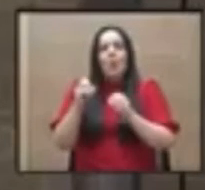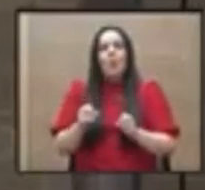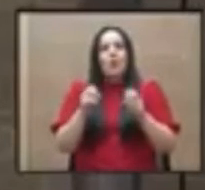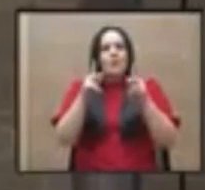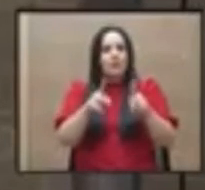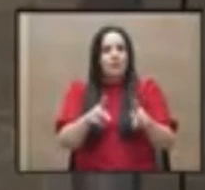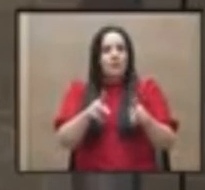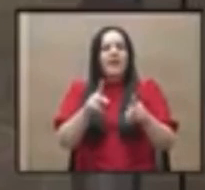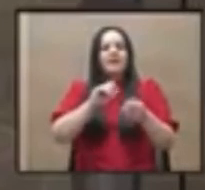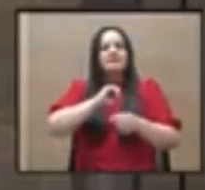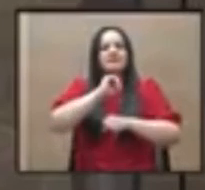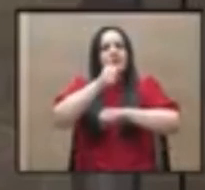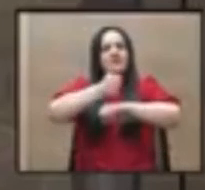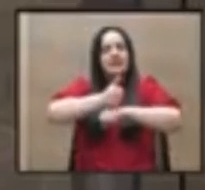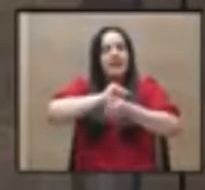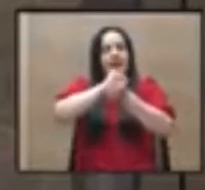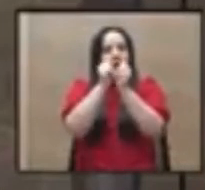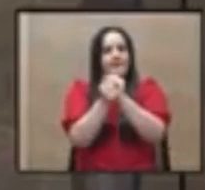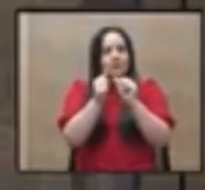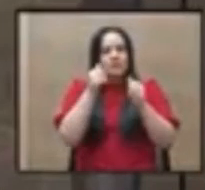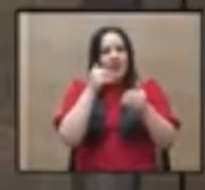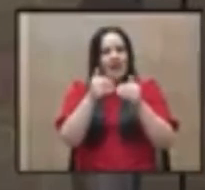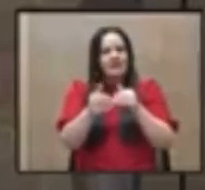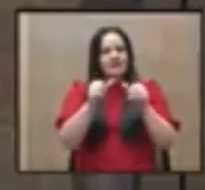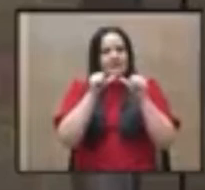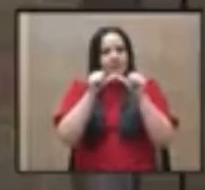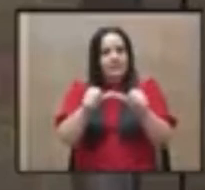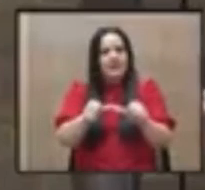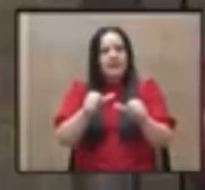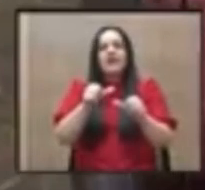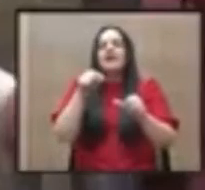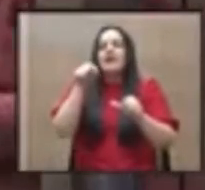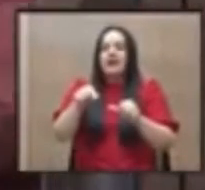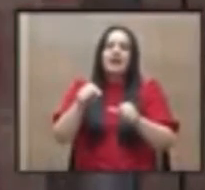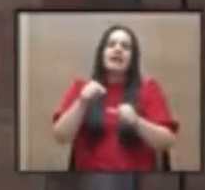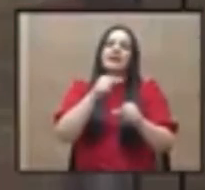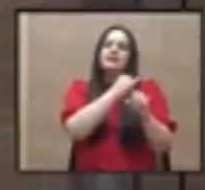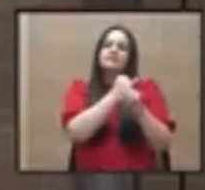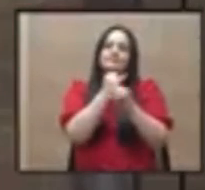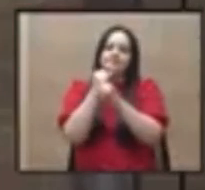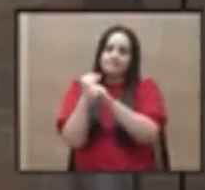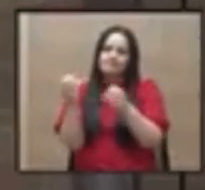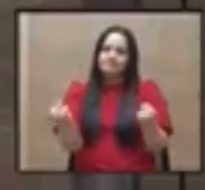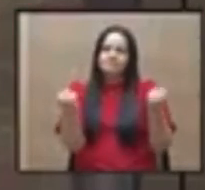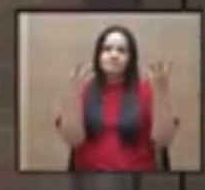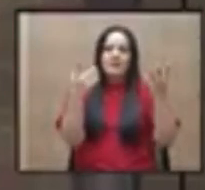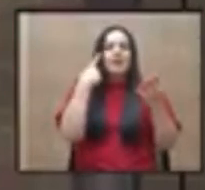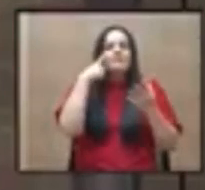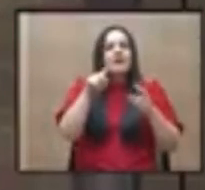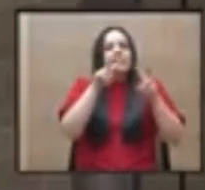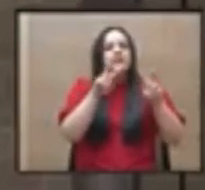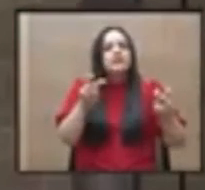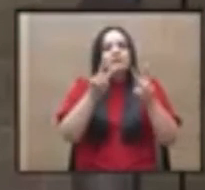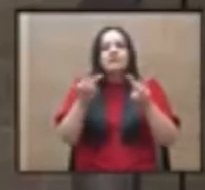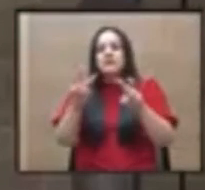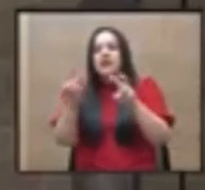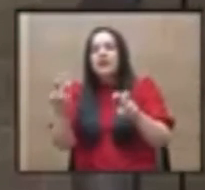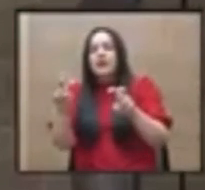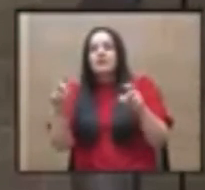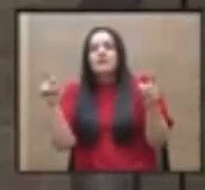cambios casi de manera permanente en el aparato público a fin de revisar, recortar y